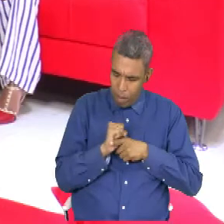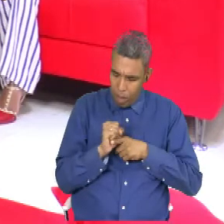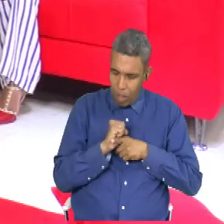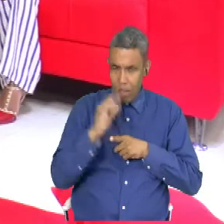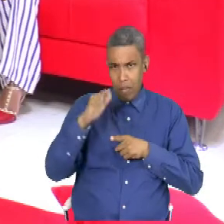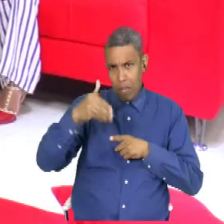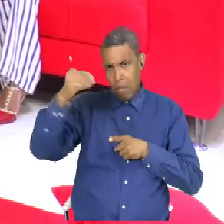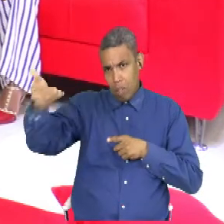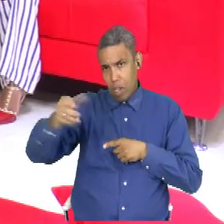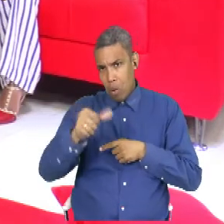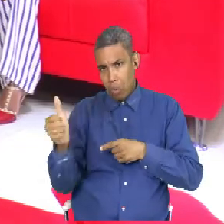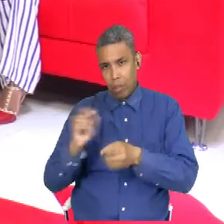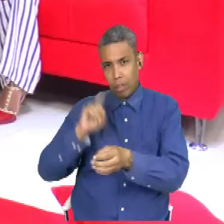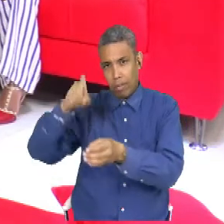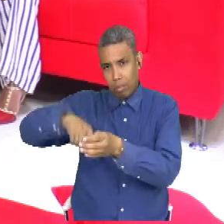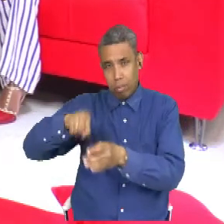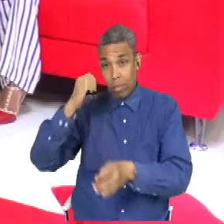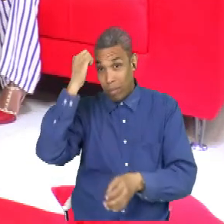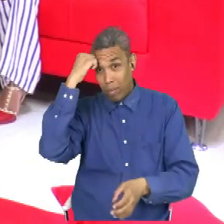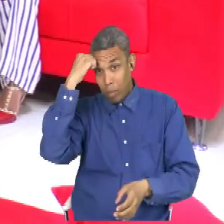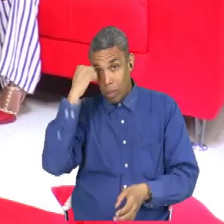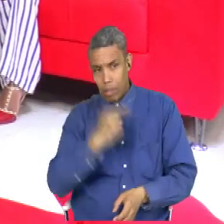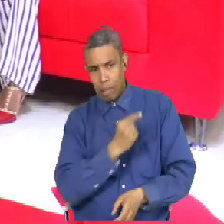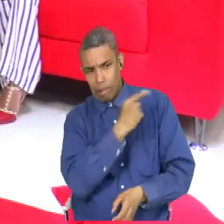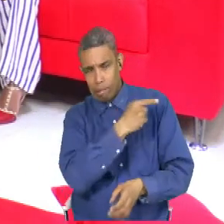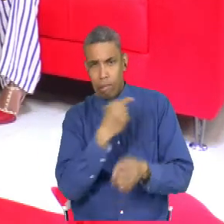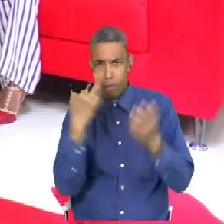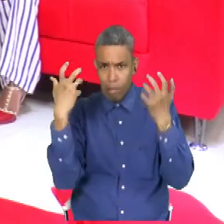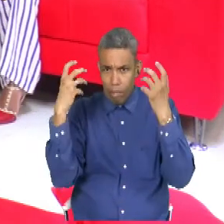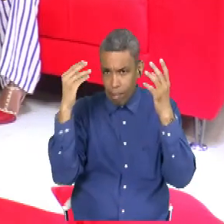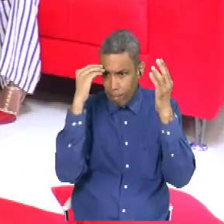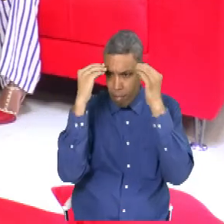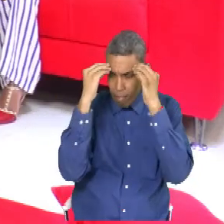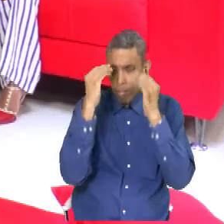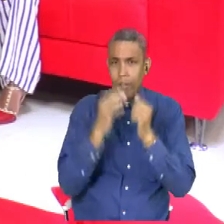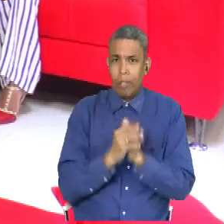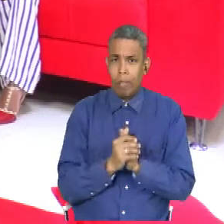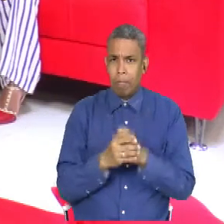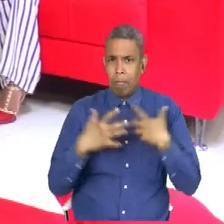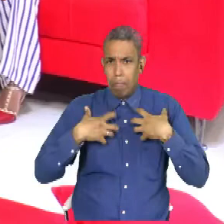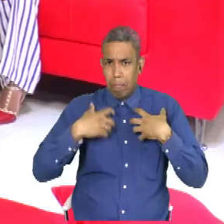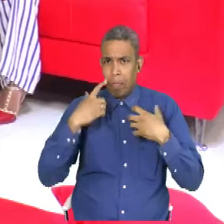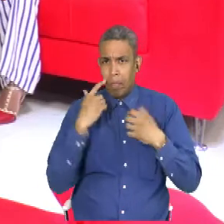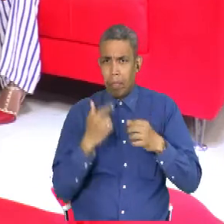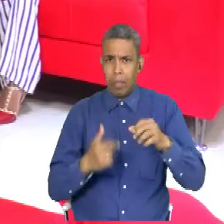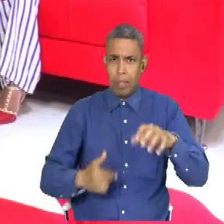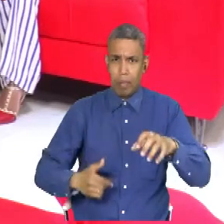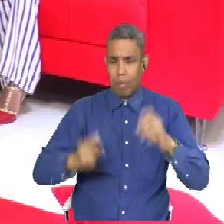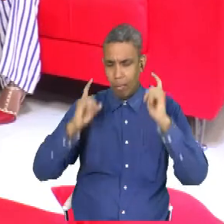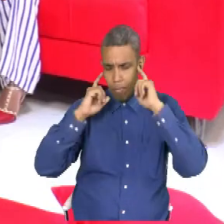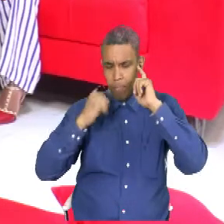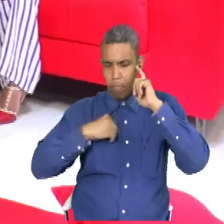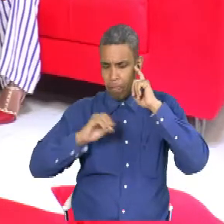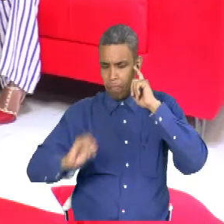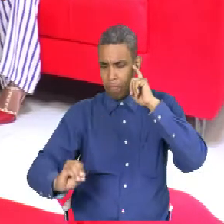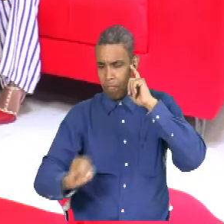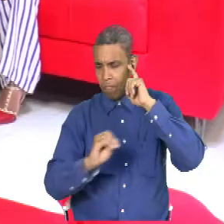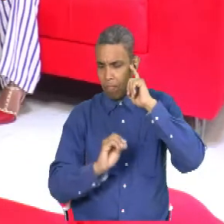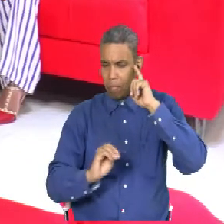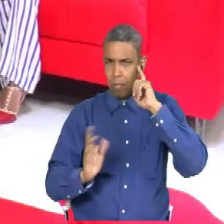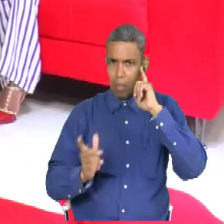profesor nosotros recibimos al paciente, hacemos la anamnesis y posteriormente le mostramos al profesor y el profesor nos indica si está bien o